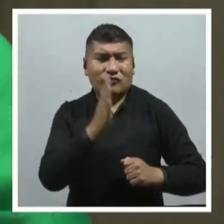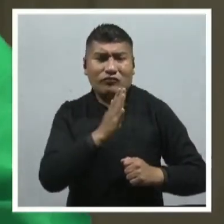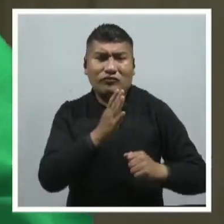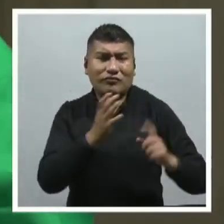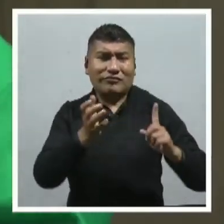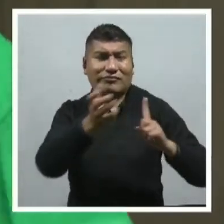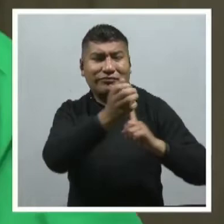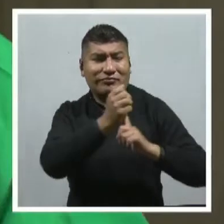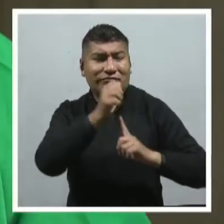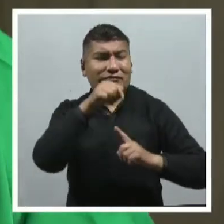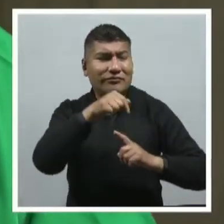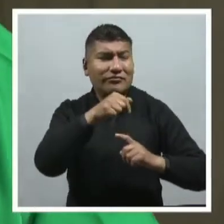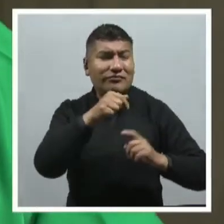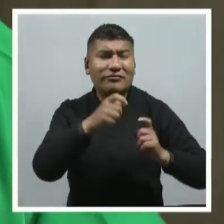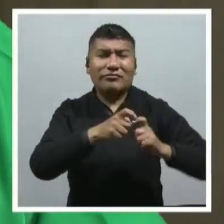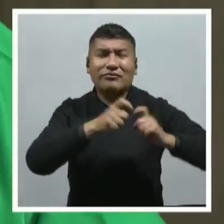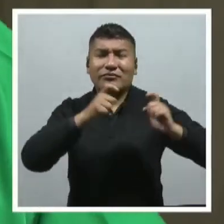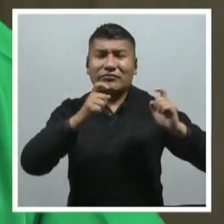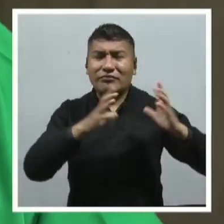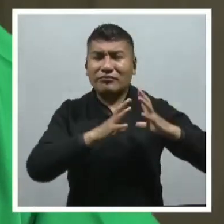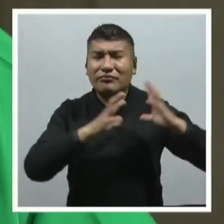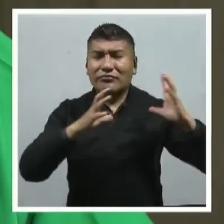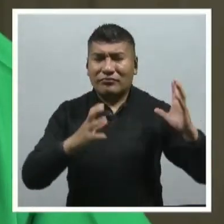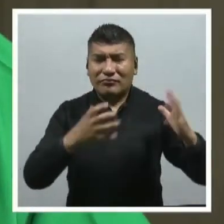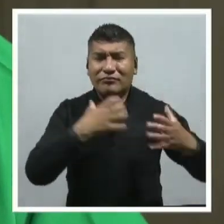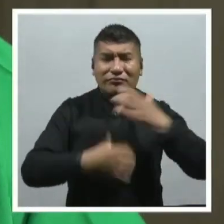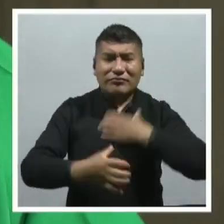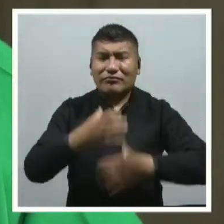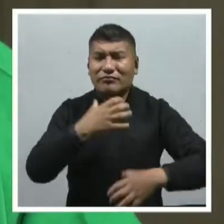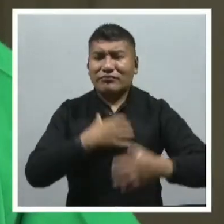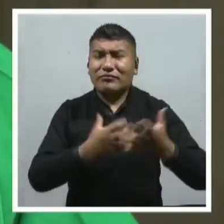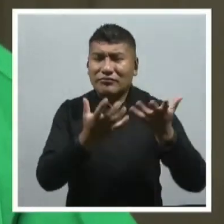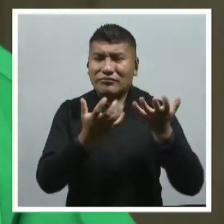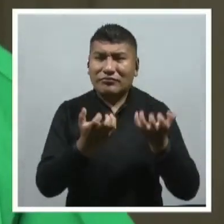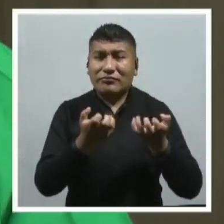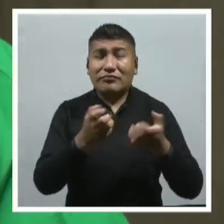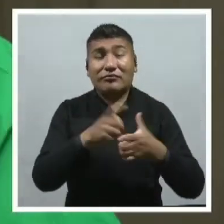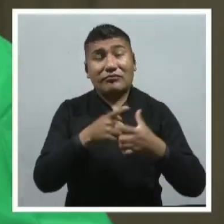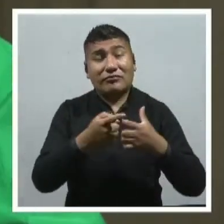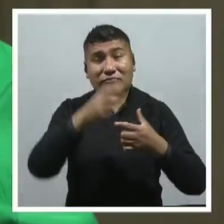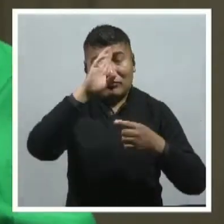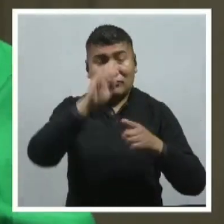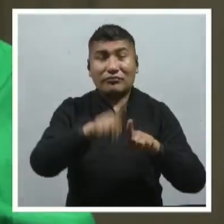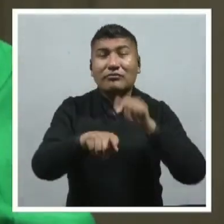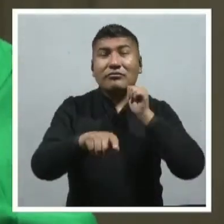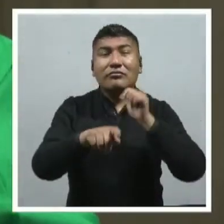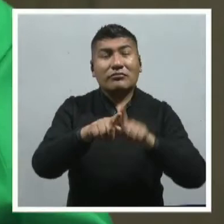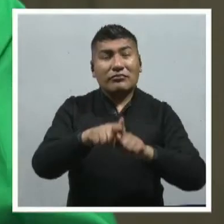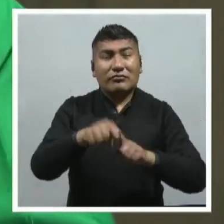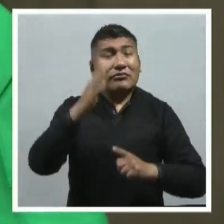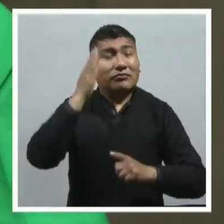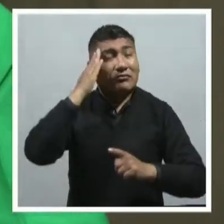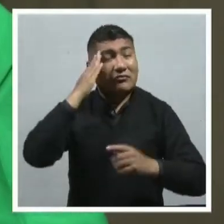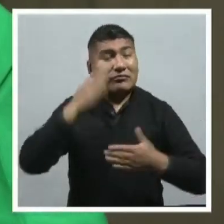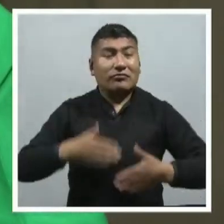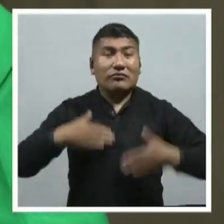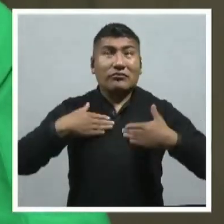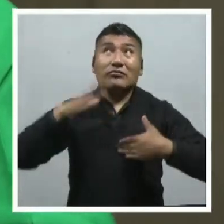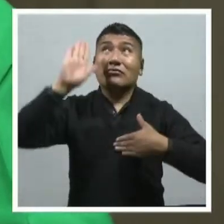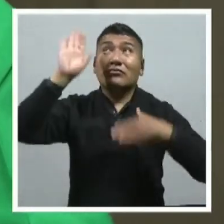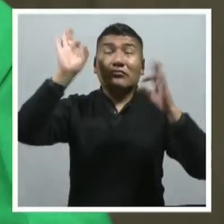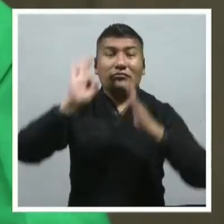alcanzar en esas proporciones que uno desea. Por eso, queridos hermanos, sepamos vivir al estilo del